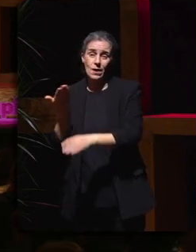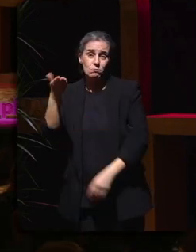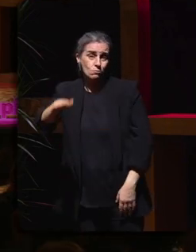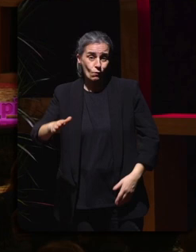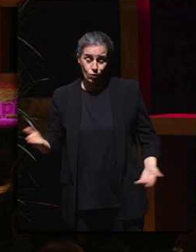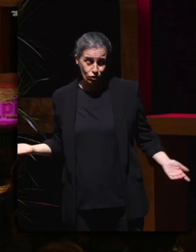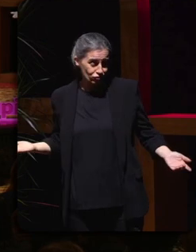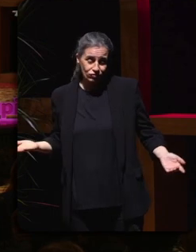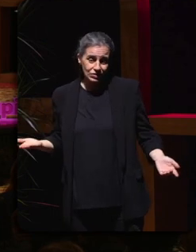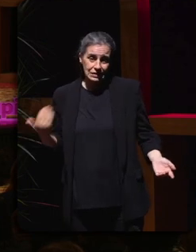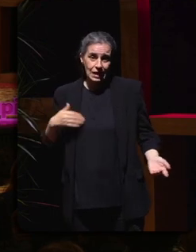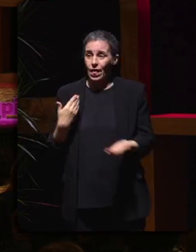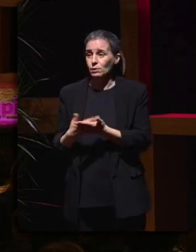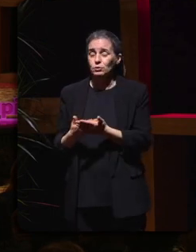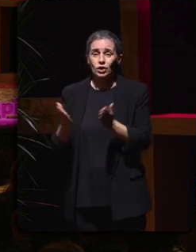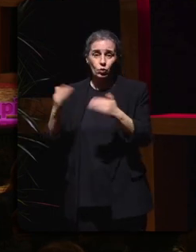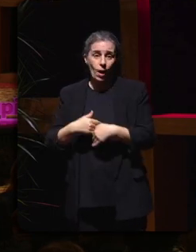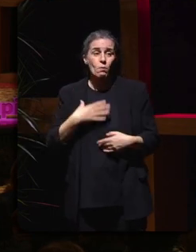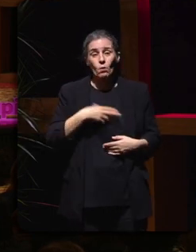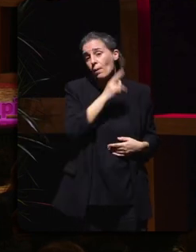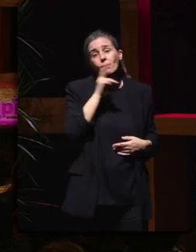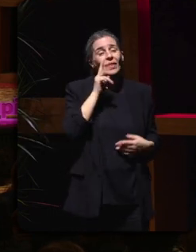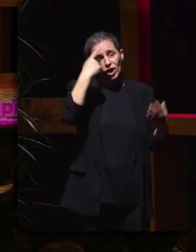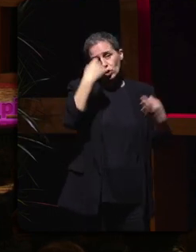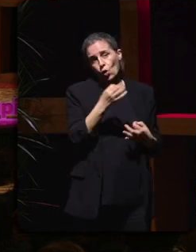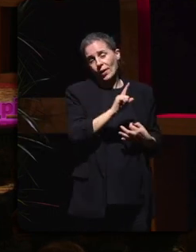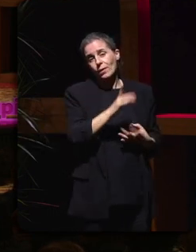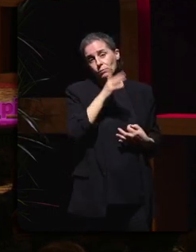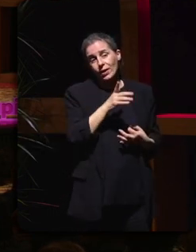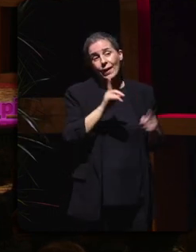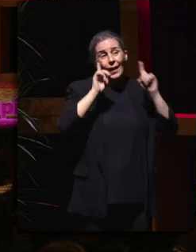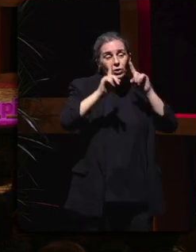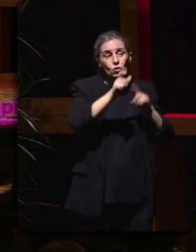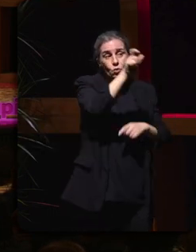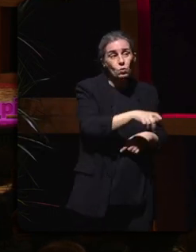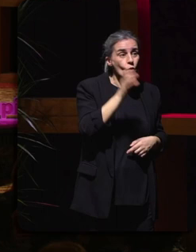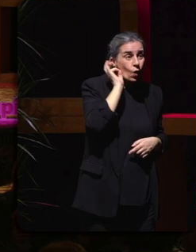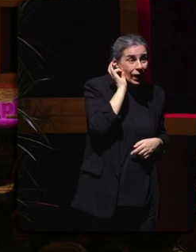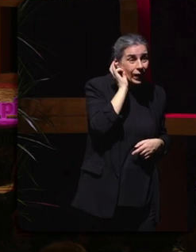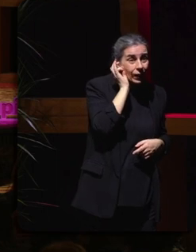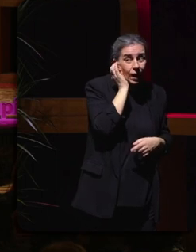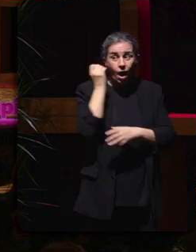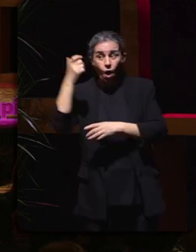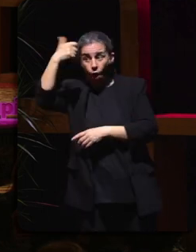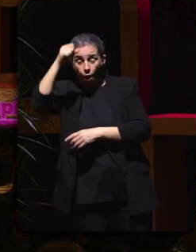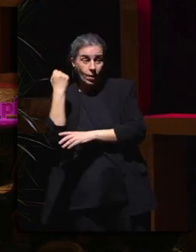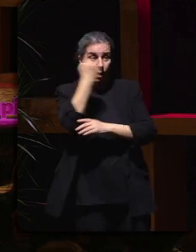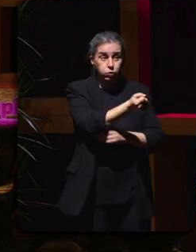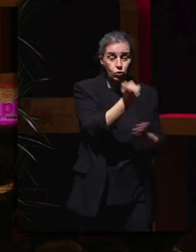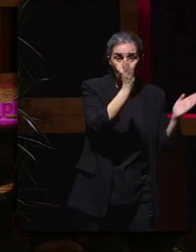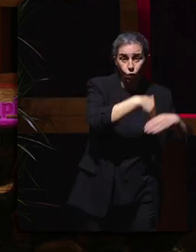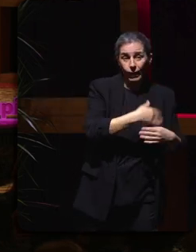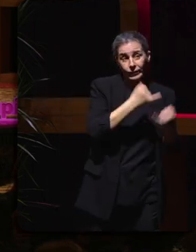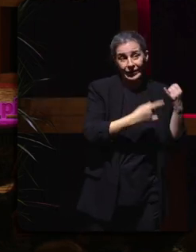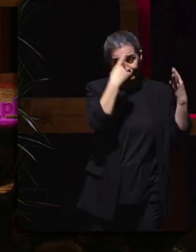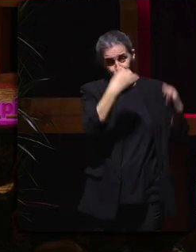murió y a lo mejor a mi madre pues no la acaban de creer porque las mujeres si no hay un señor que nos diga que lo que decimos está bien o si